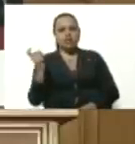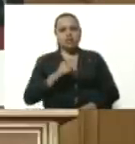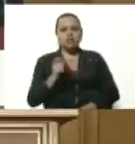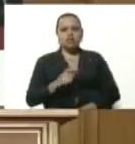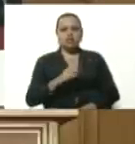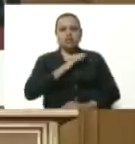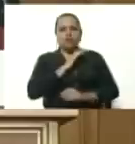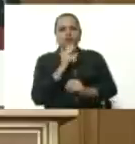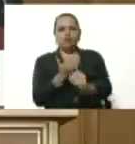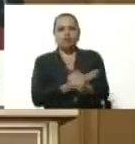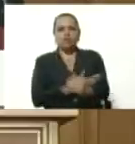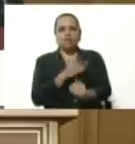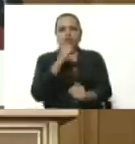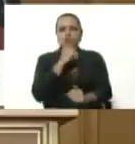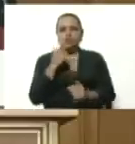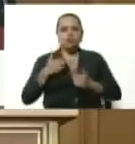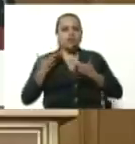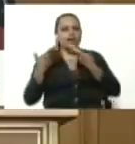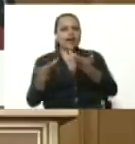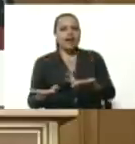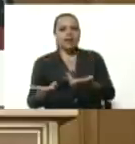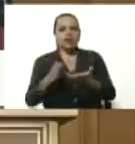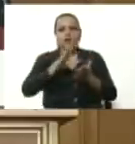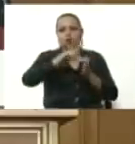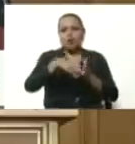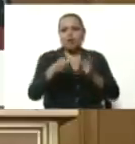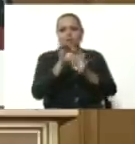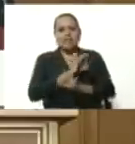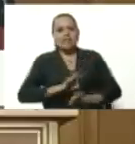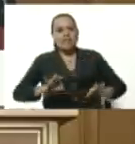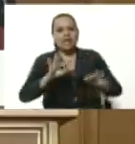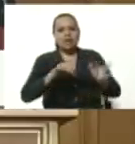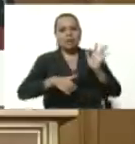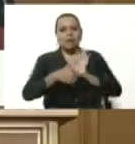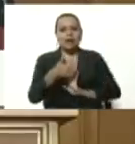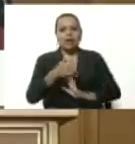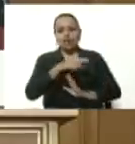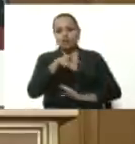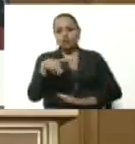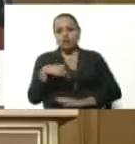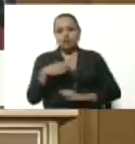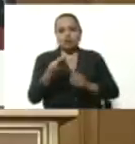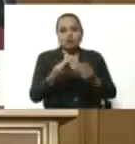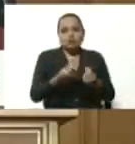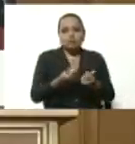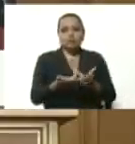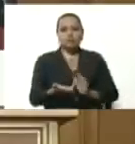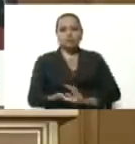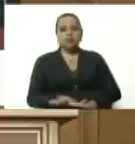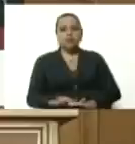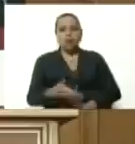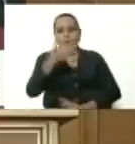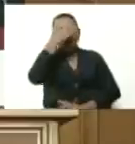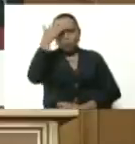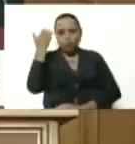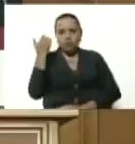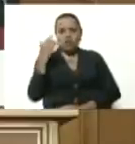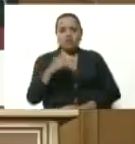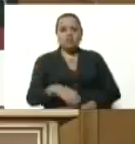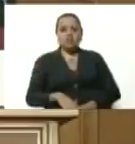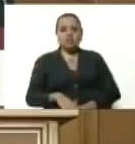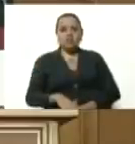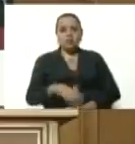una fuerza que no se va a dejar arrebatar ni un tantico así de nuestra riqueza. Olvídense, señores